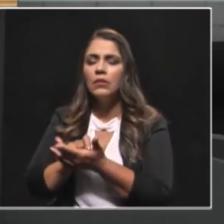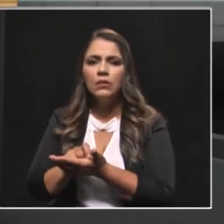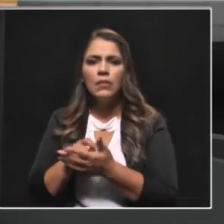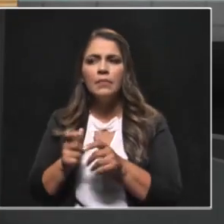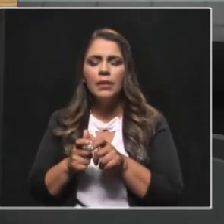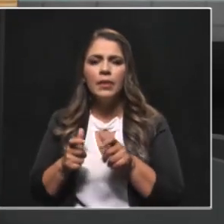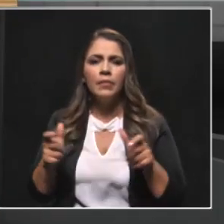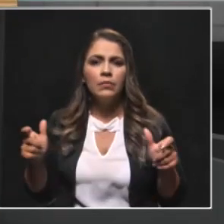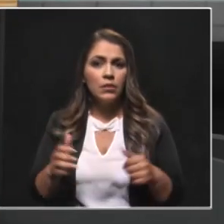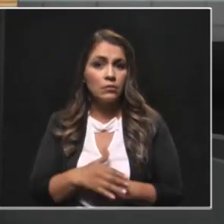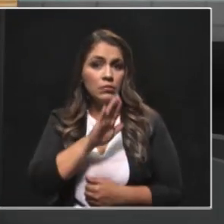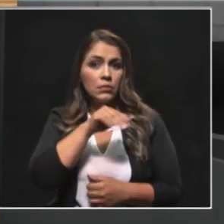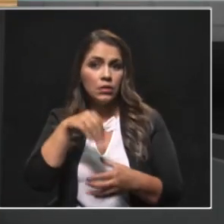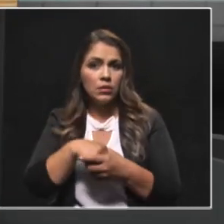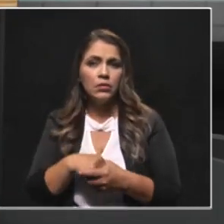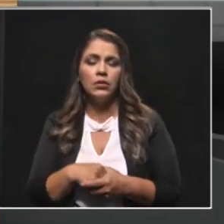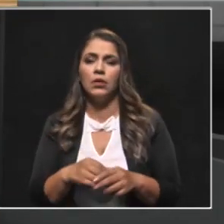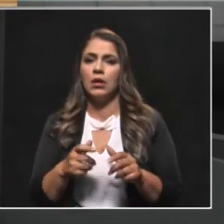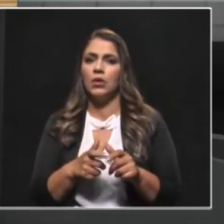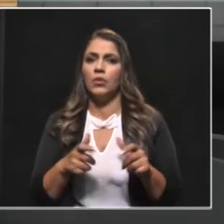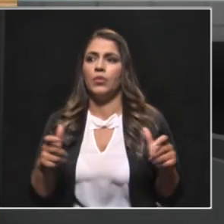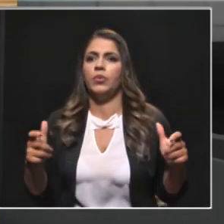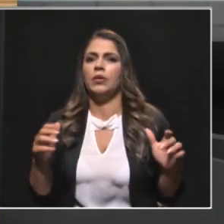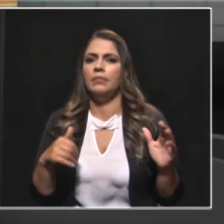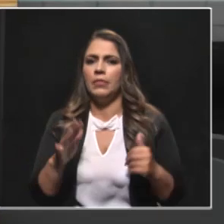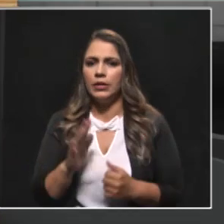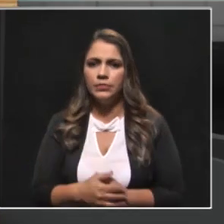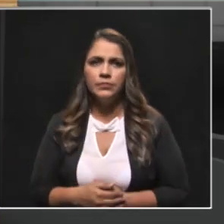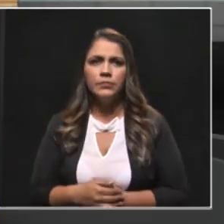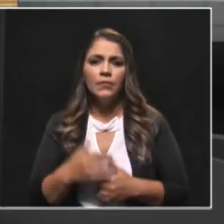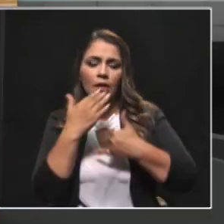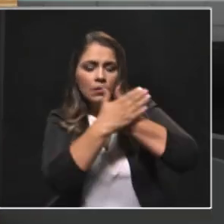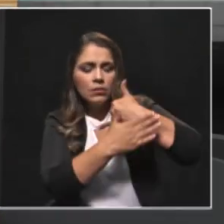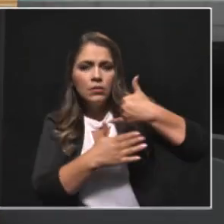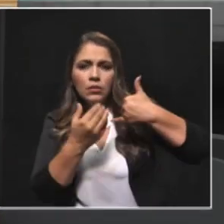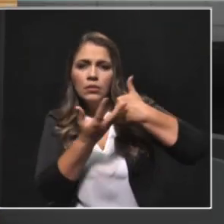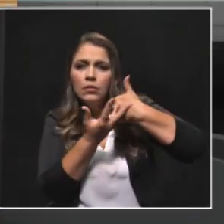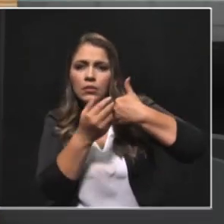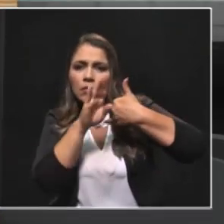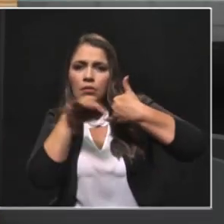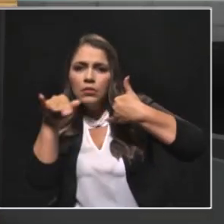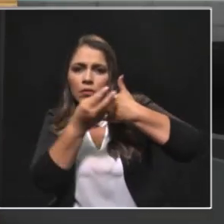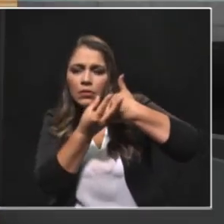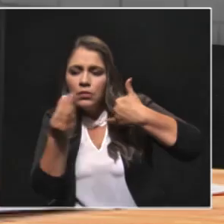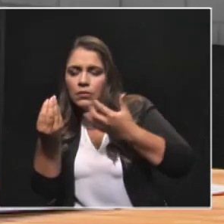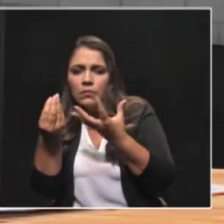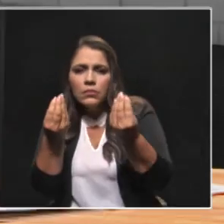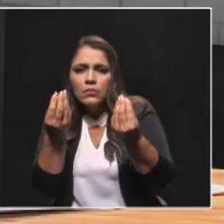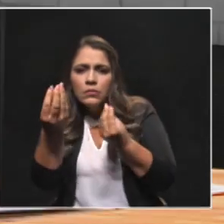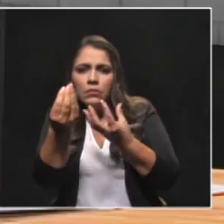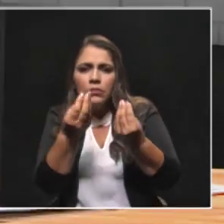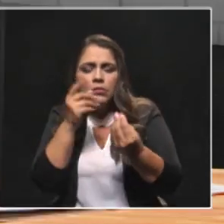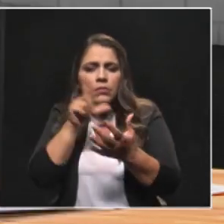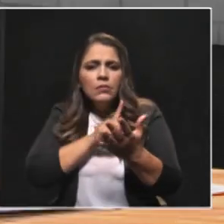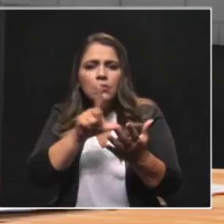y Antioquia entiendo que por números que tiene la MOE es el departamento líder en grupos de ciudadanos buscando la elección.